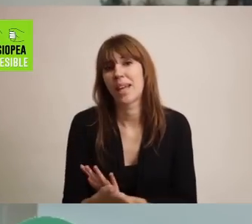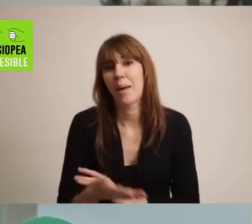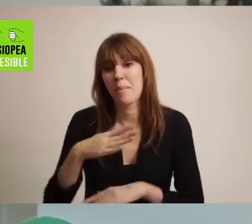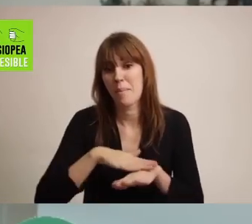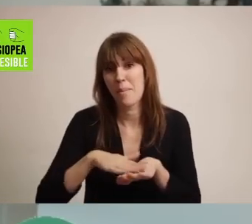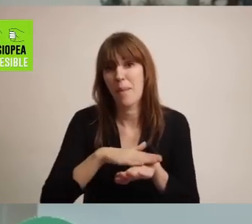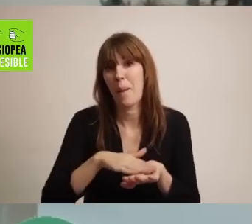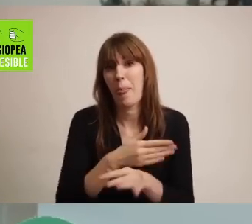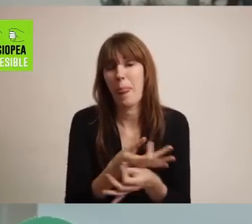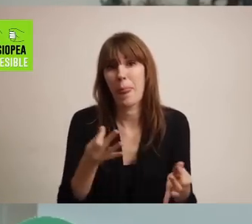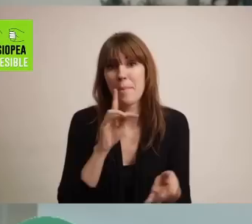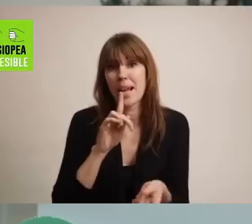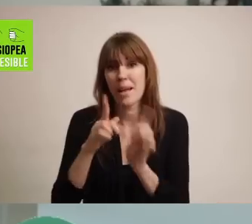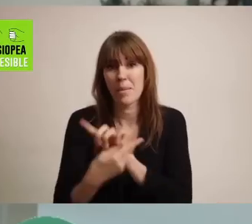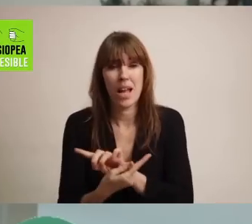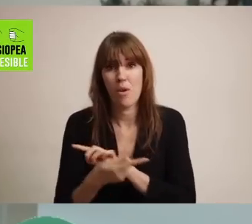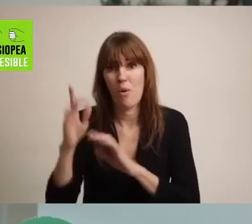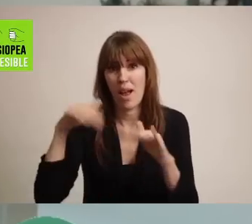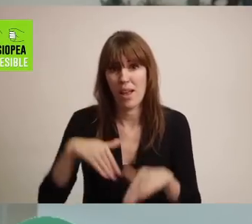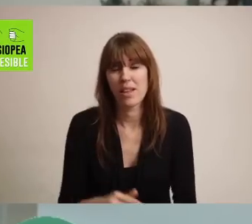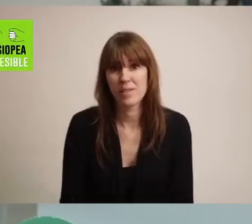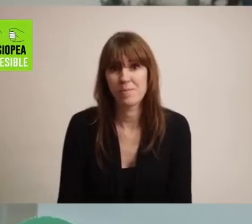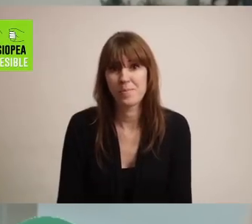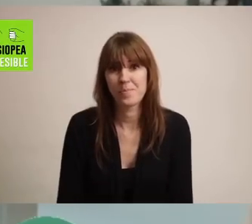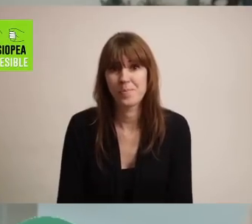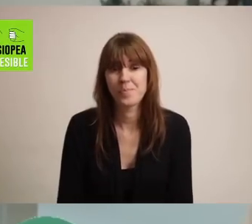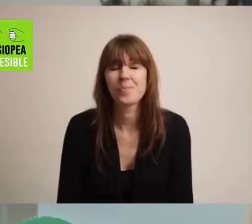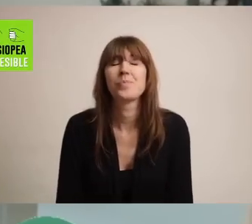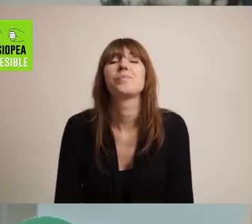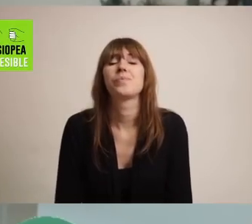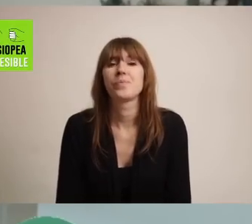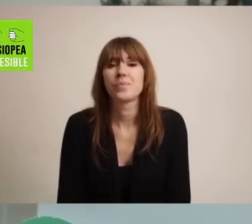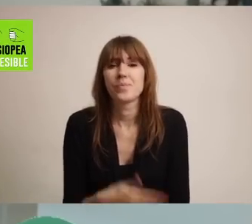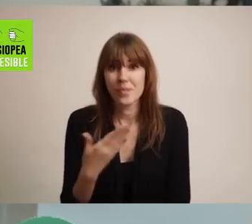buena base para cambiar lo que ahora estoy diciendo. Claro,